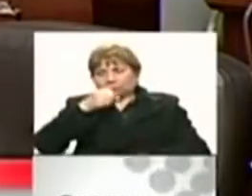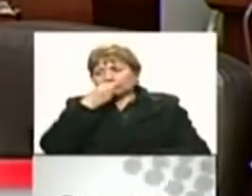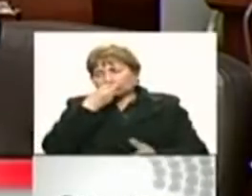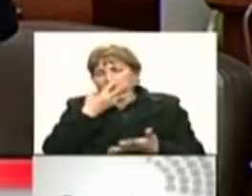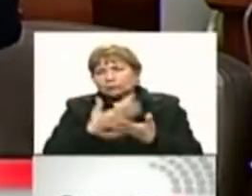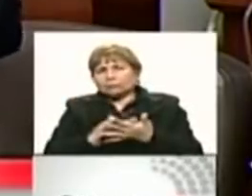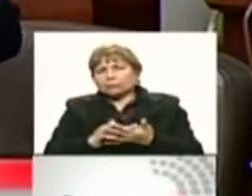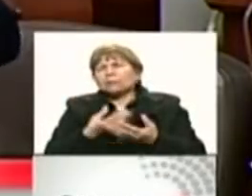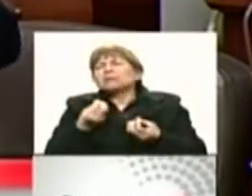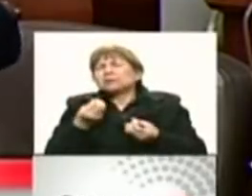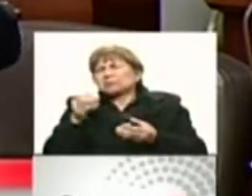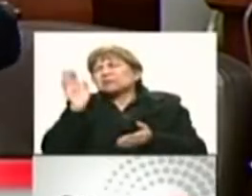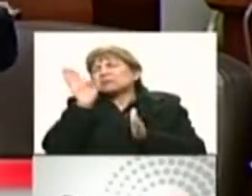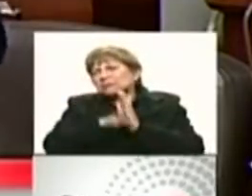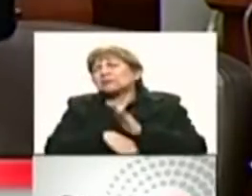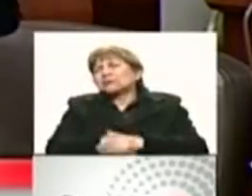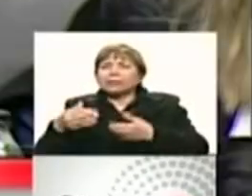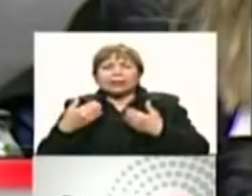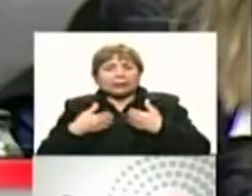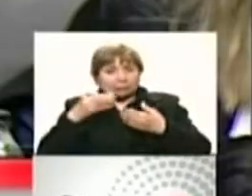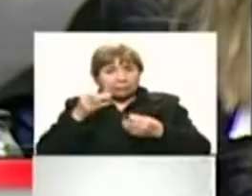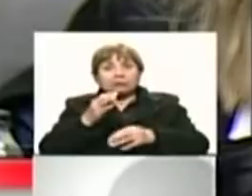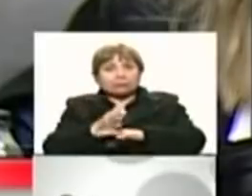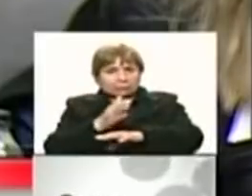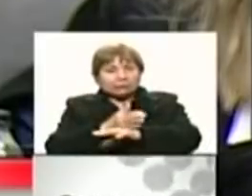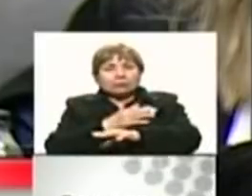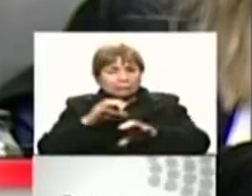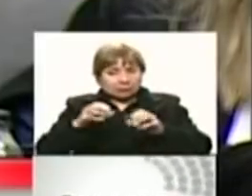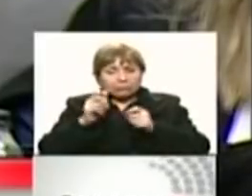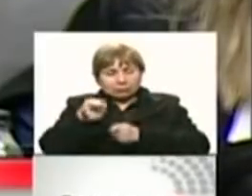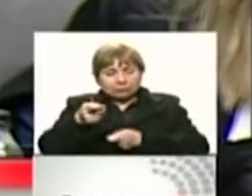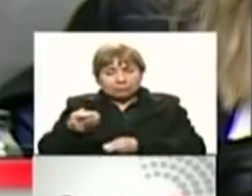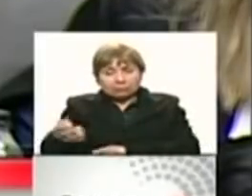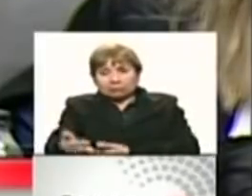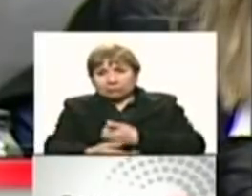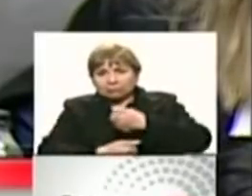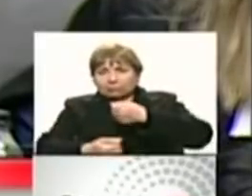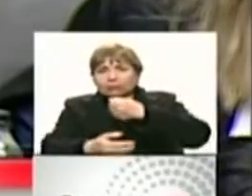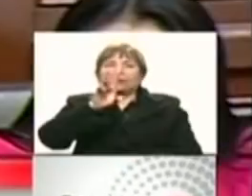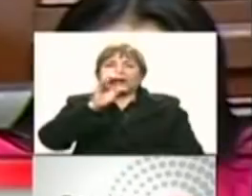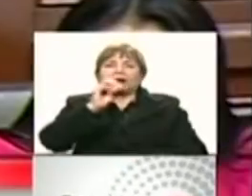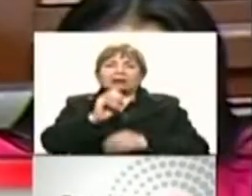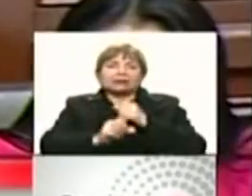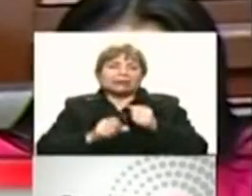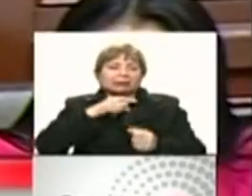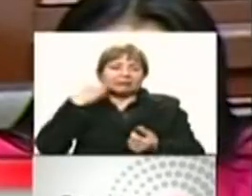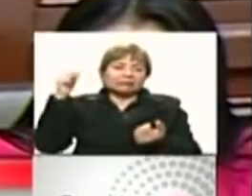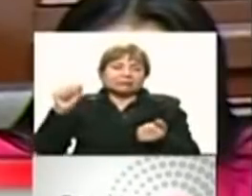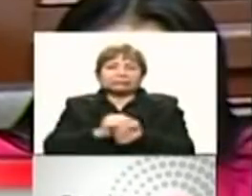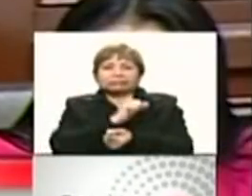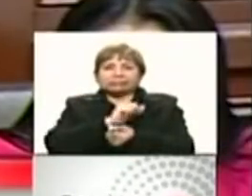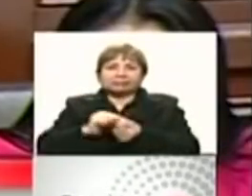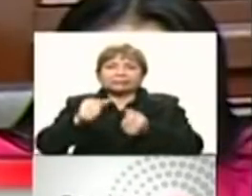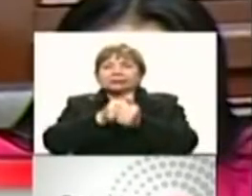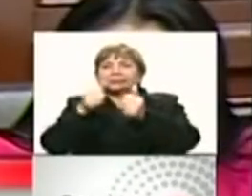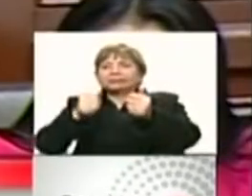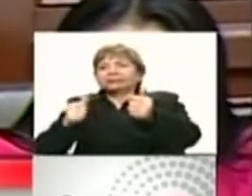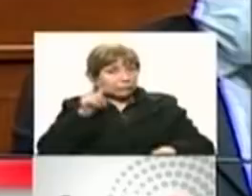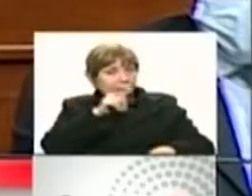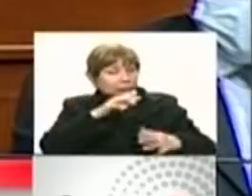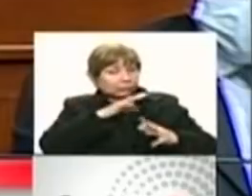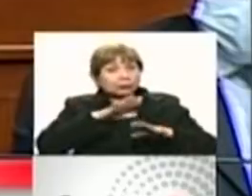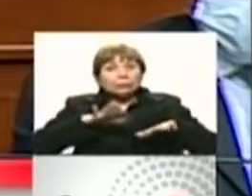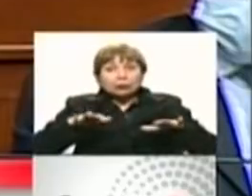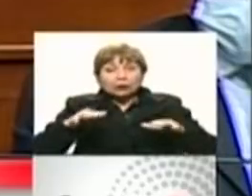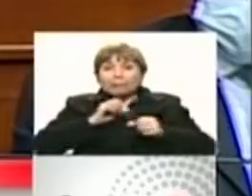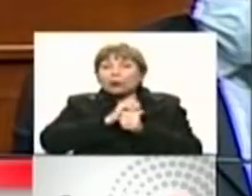son ministros y congresistas, tendrían aparentemente unos 70, 75